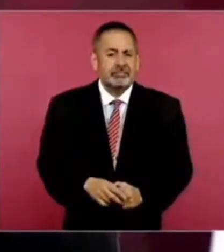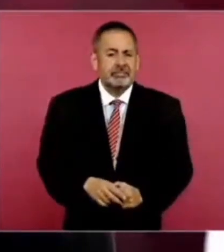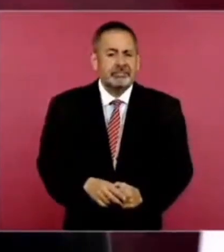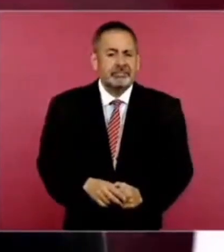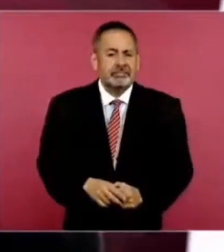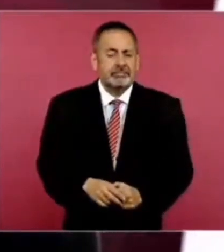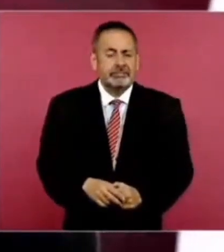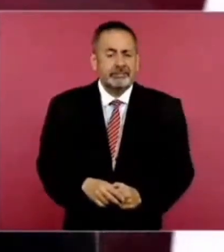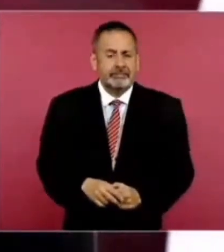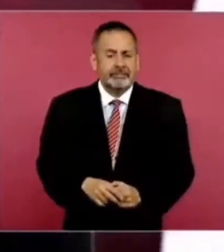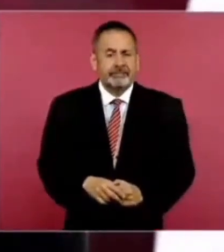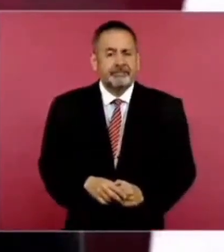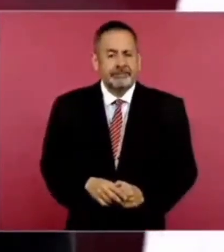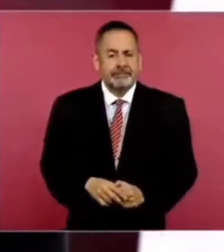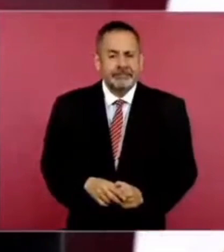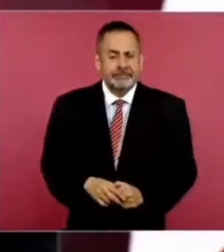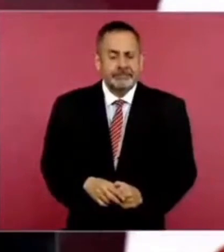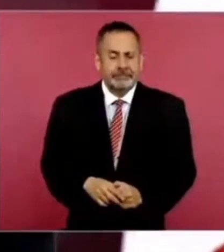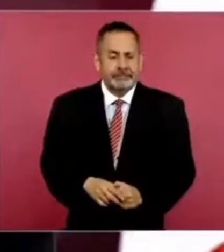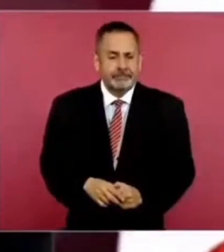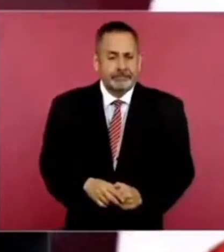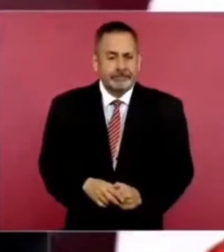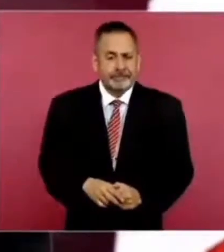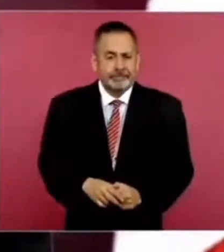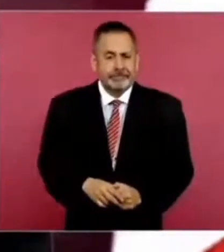porque ya muchos